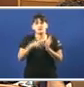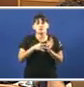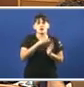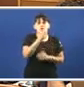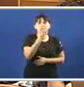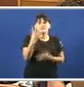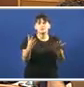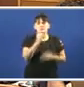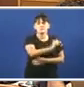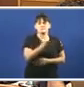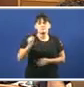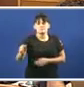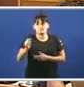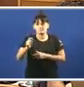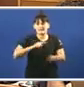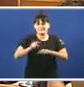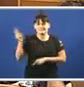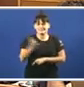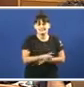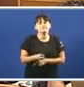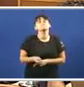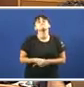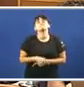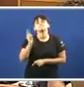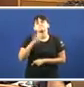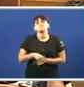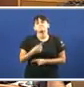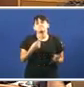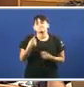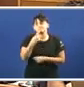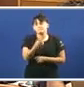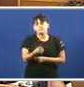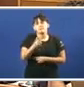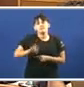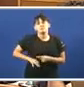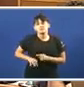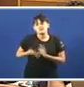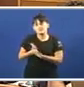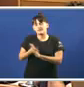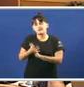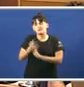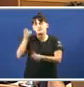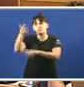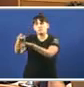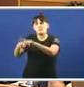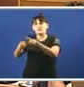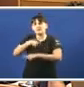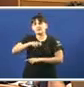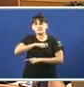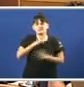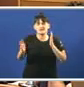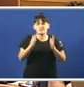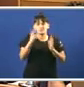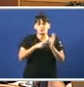asesinatos machistas. Compre sinalar que a provincia de Pontevedra se coloca por riba da media estatal en todo o periodo